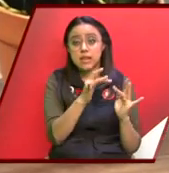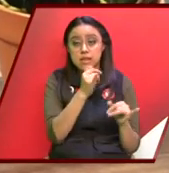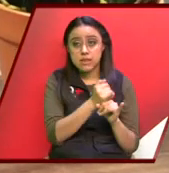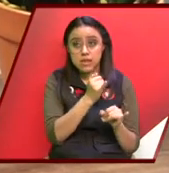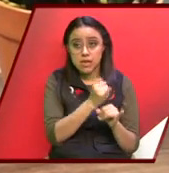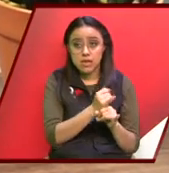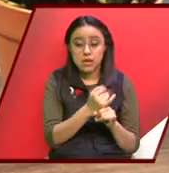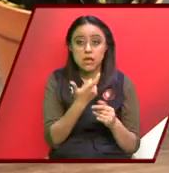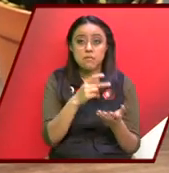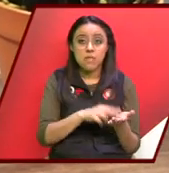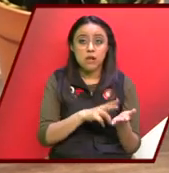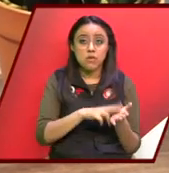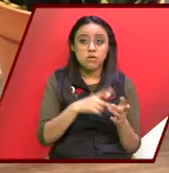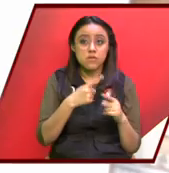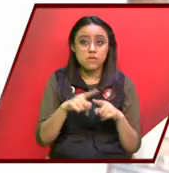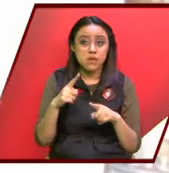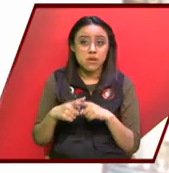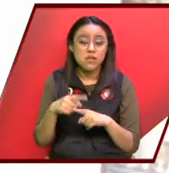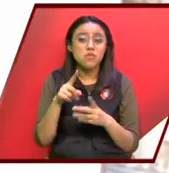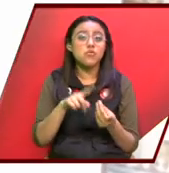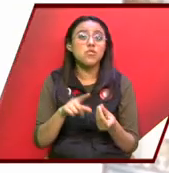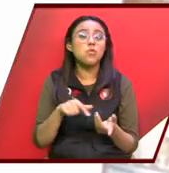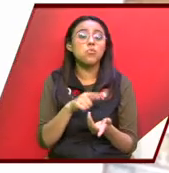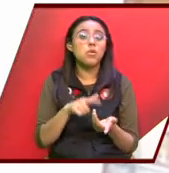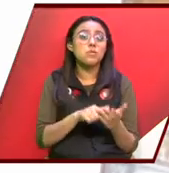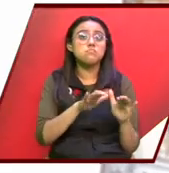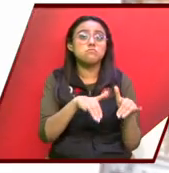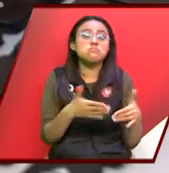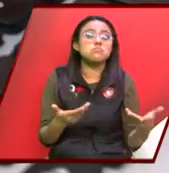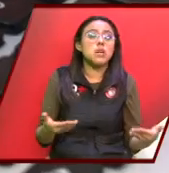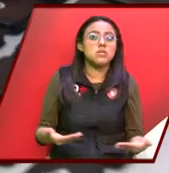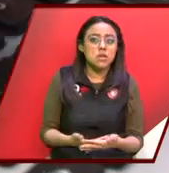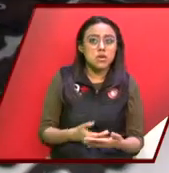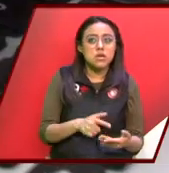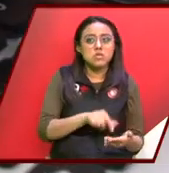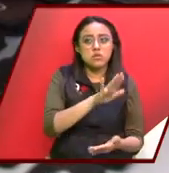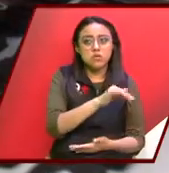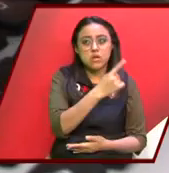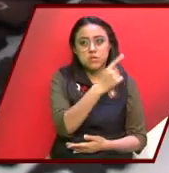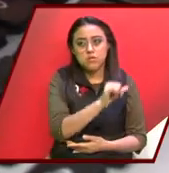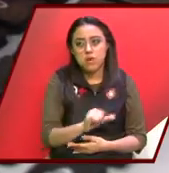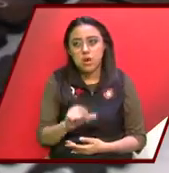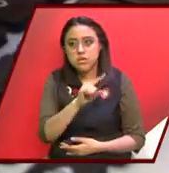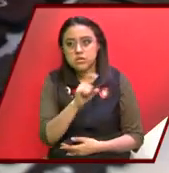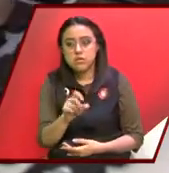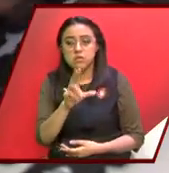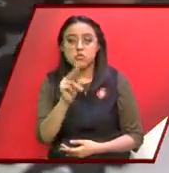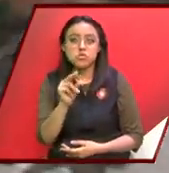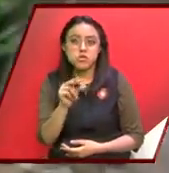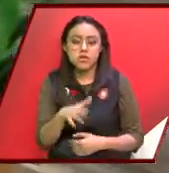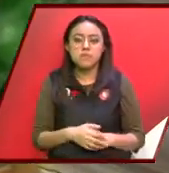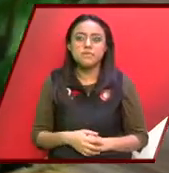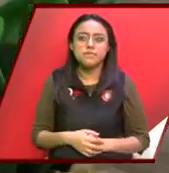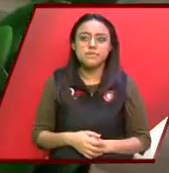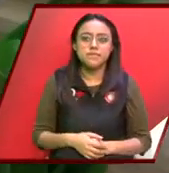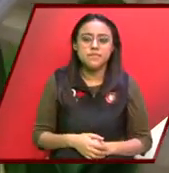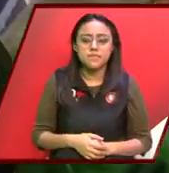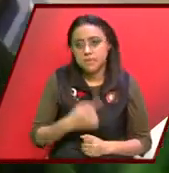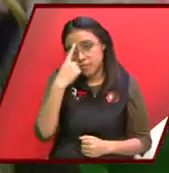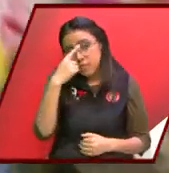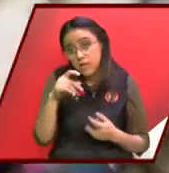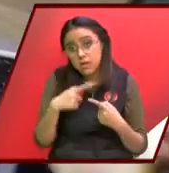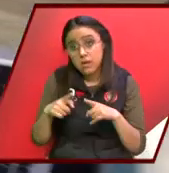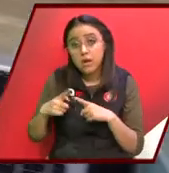ojo, los costos varían según el estado donde esté registrado y van desde los 51 hasta los 180 pesos. Para obtener la